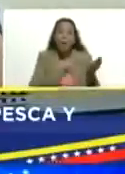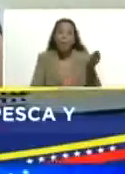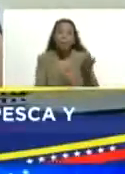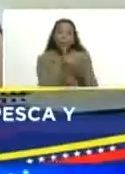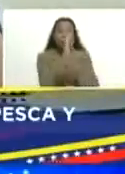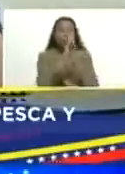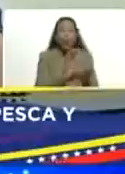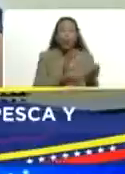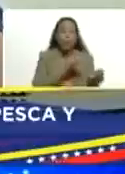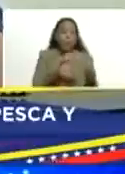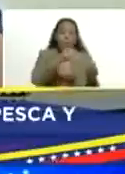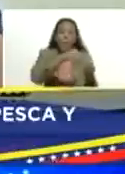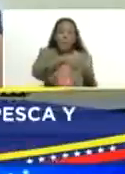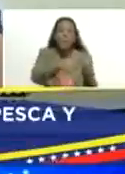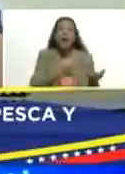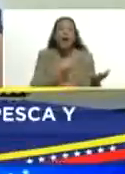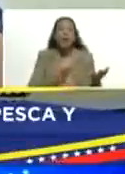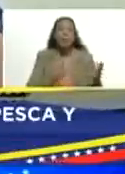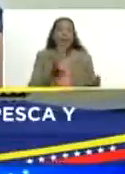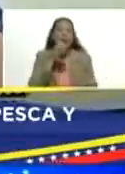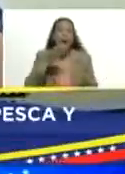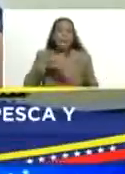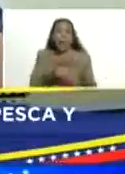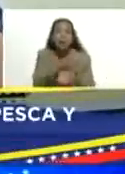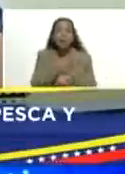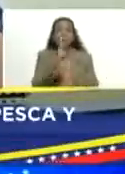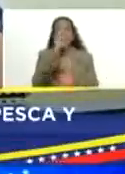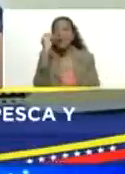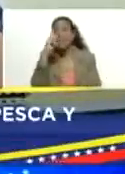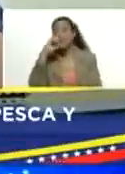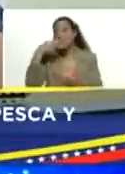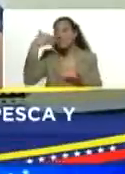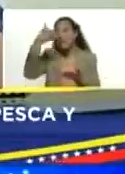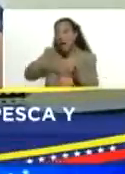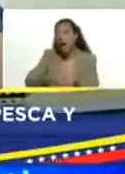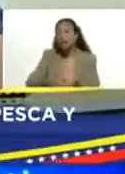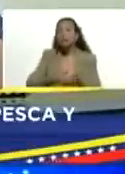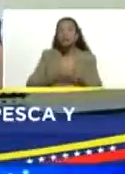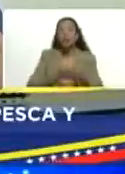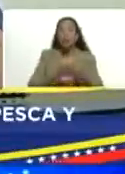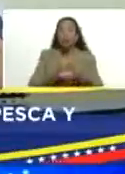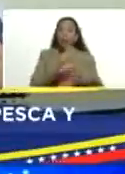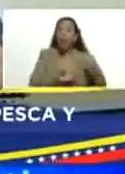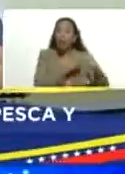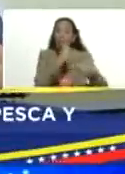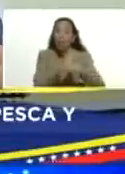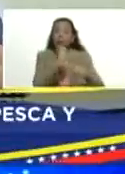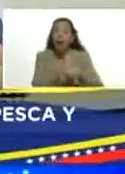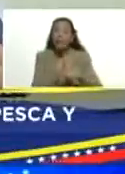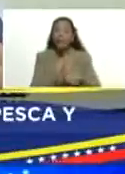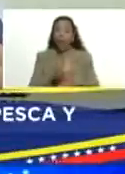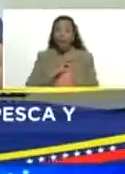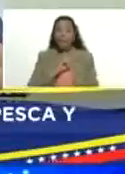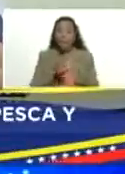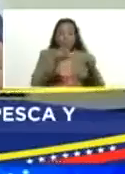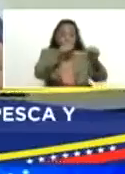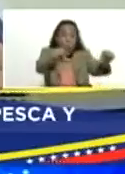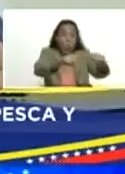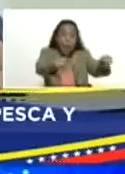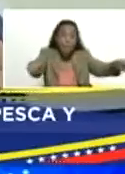viene desarrollando, una experiencia en el mundo, tiene 20 años de soporte, que es utilizar nuestros